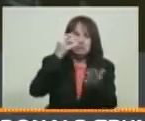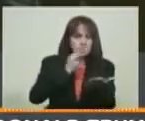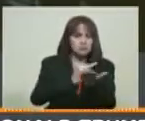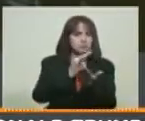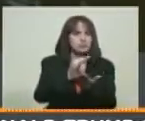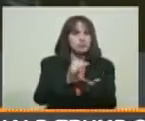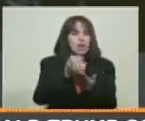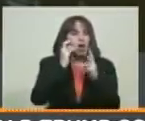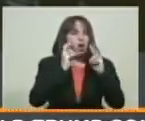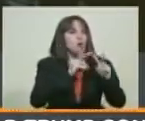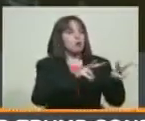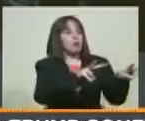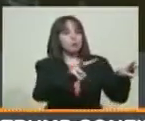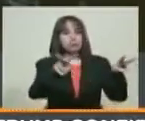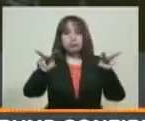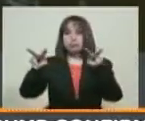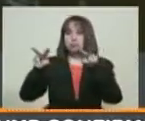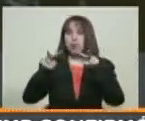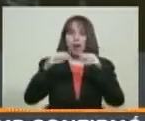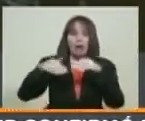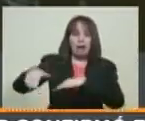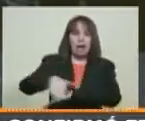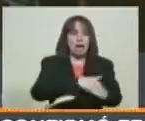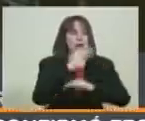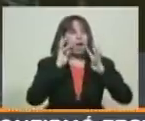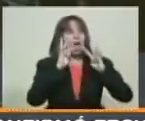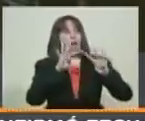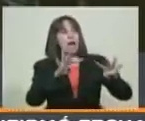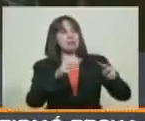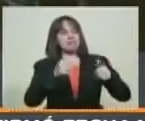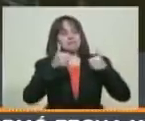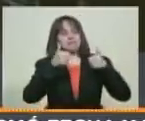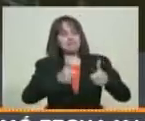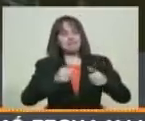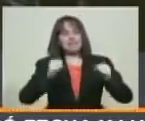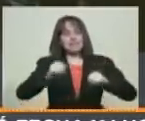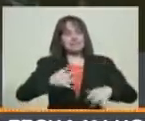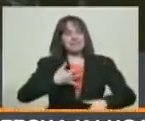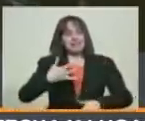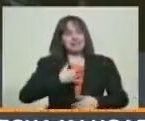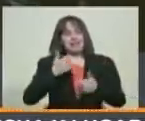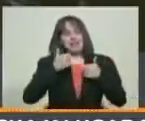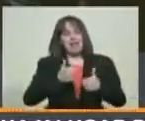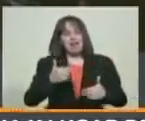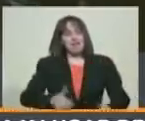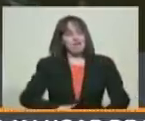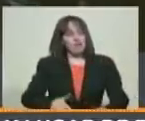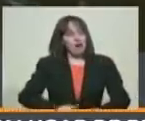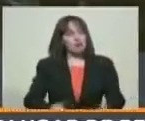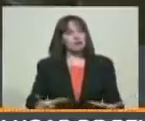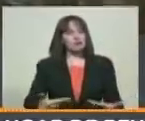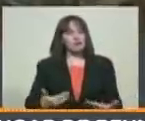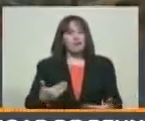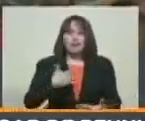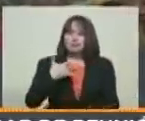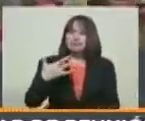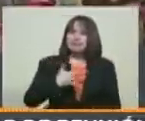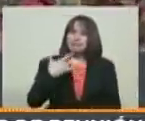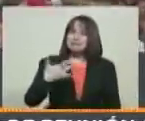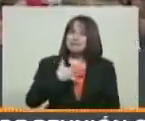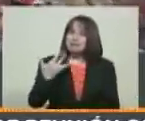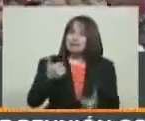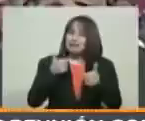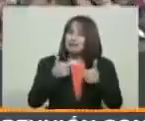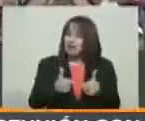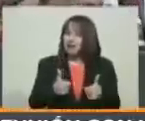cuando los veo a ustedes en las calles, digo, ha valido la pena tanto esfuerzo, ha valido la pena tanta